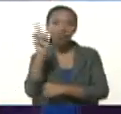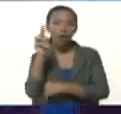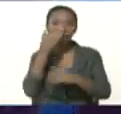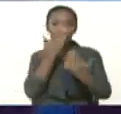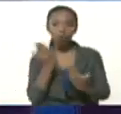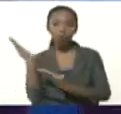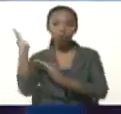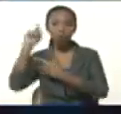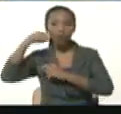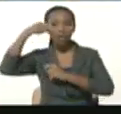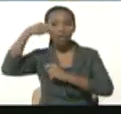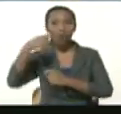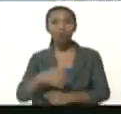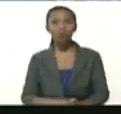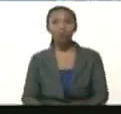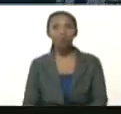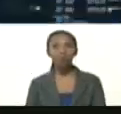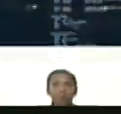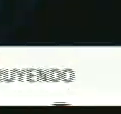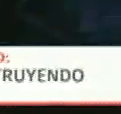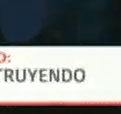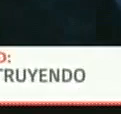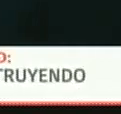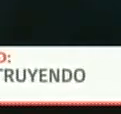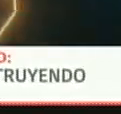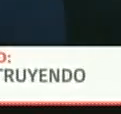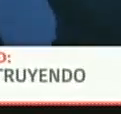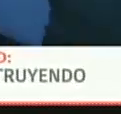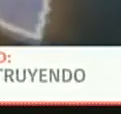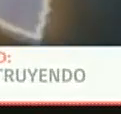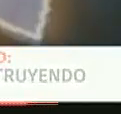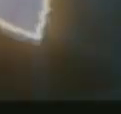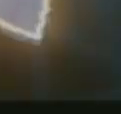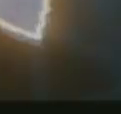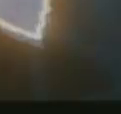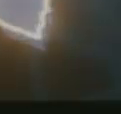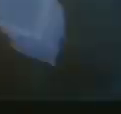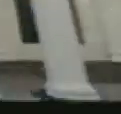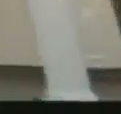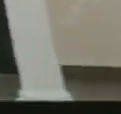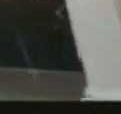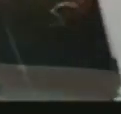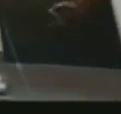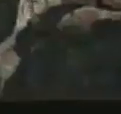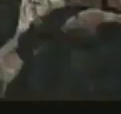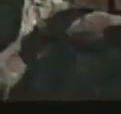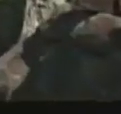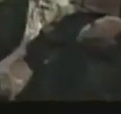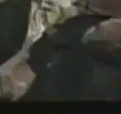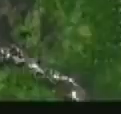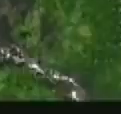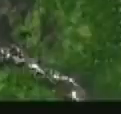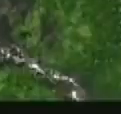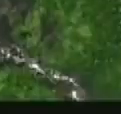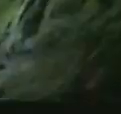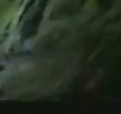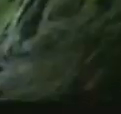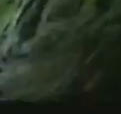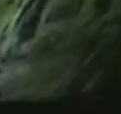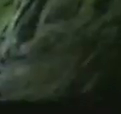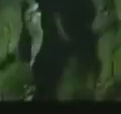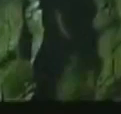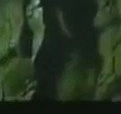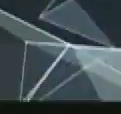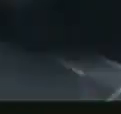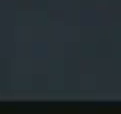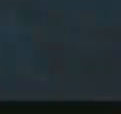video. El petro, criptoactivo soberano, avalado por el Estado y respaldado por las riquezas de